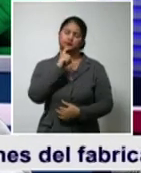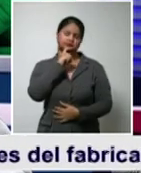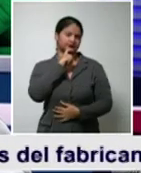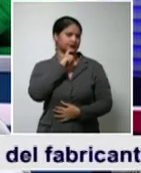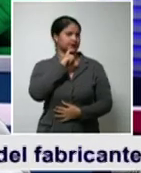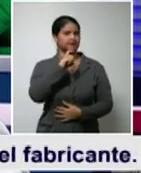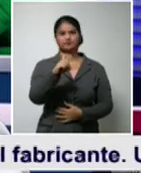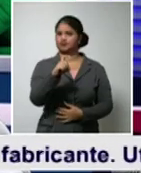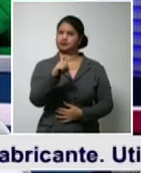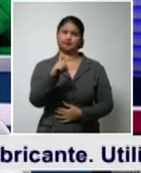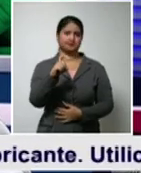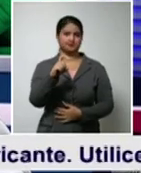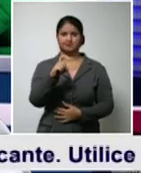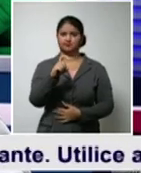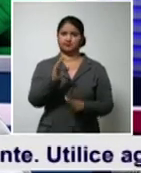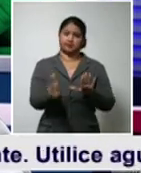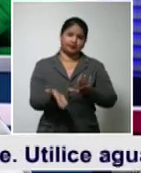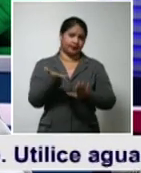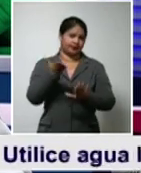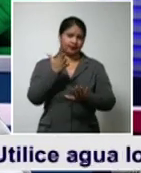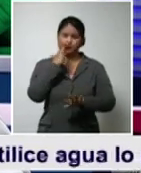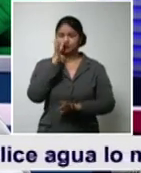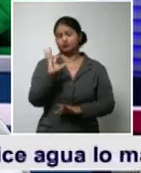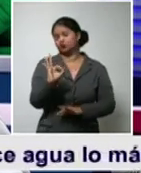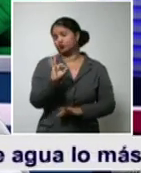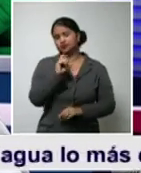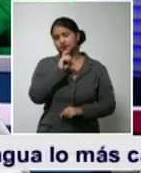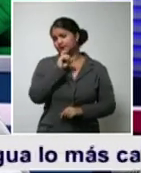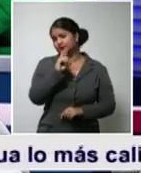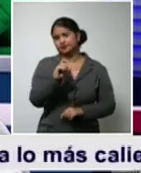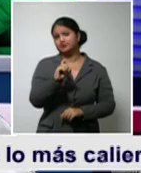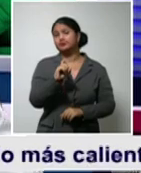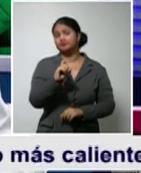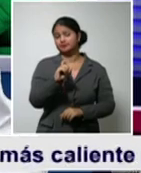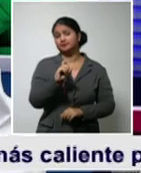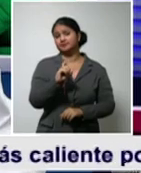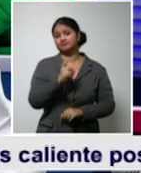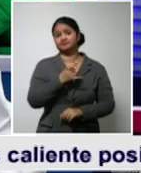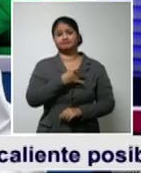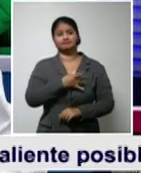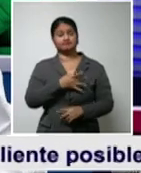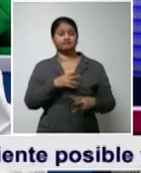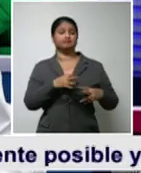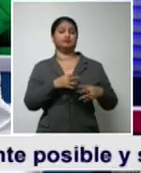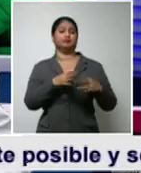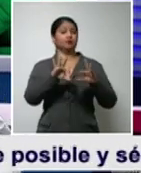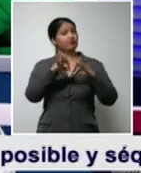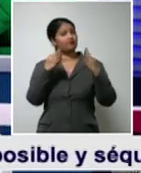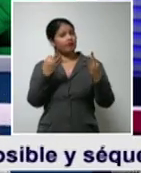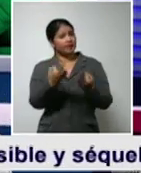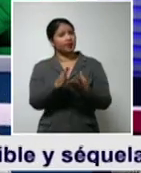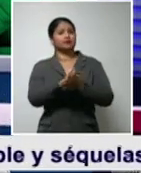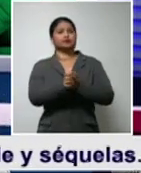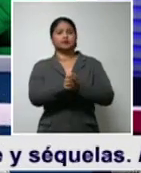de las maniobras aplicadas. Nuevamente lamentamos mucho este fallecimiento y damos las condolencias.